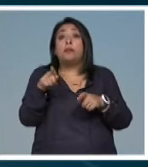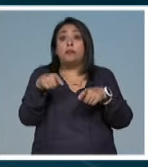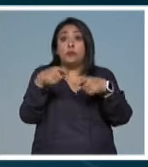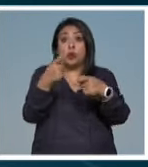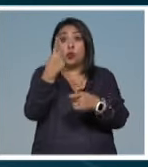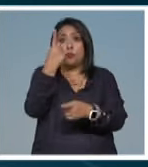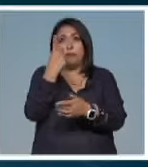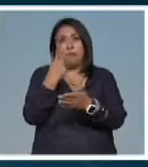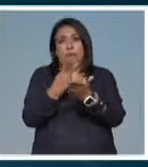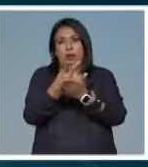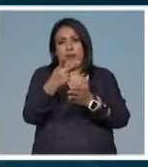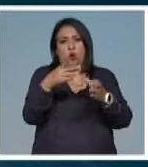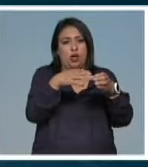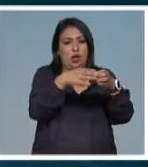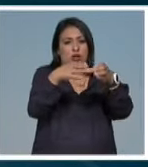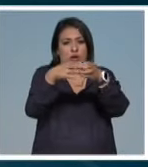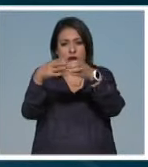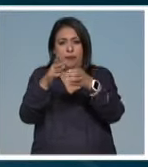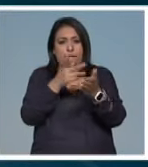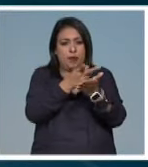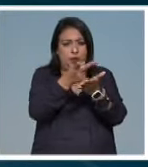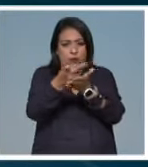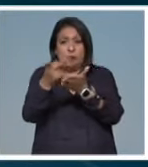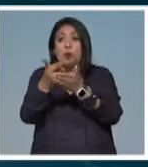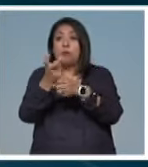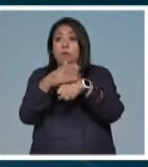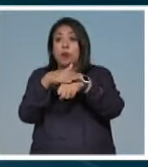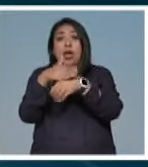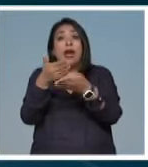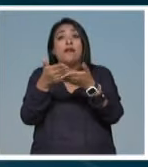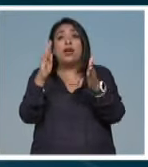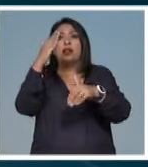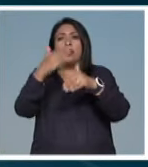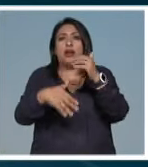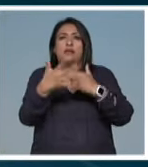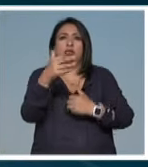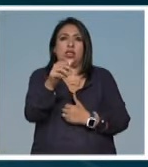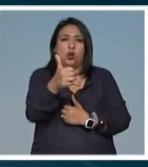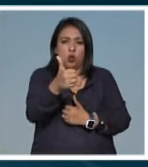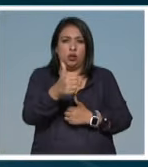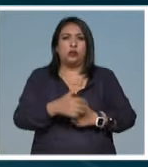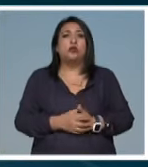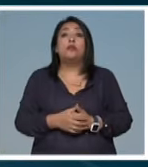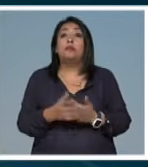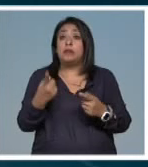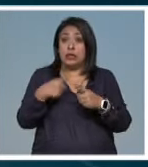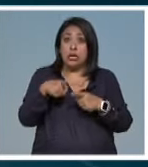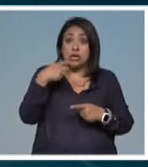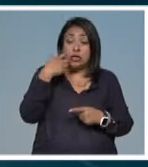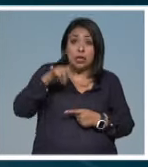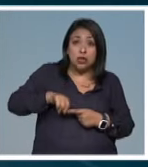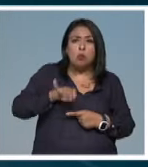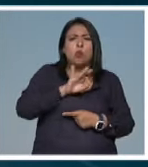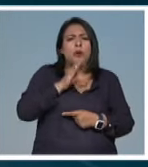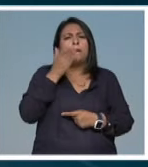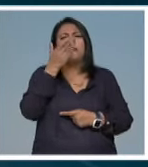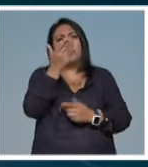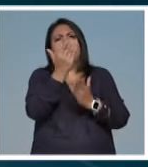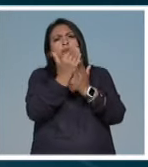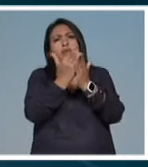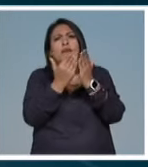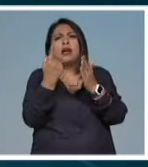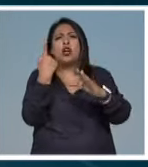un único premio en cada categoría y la convocatoria estará abierta hasta el 5 de agosto. Los interesados pueden solicitar las bases